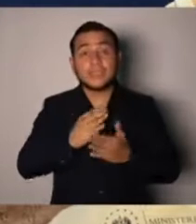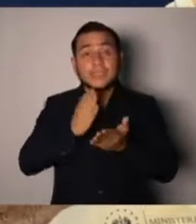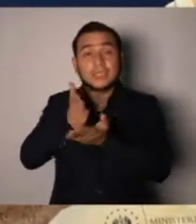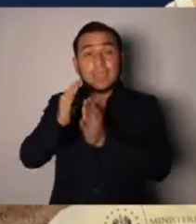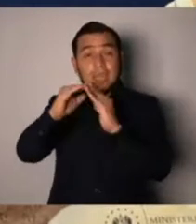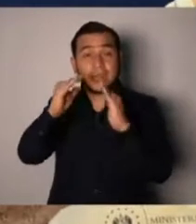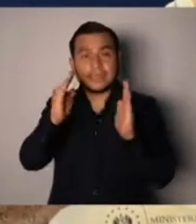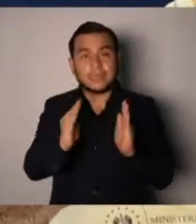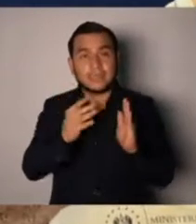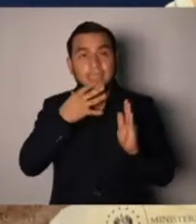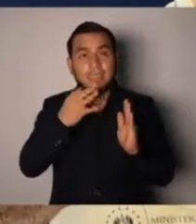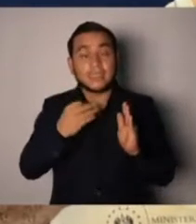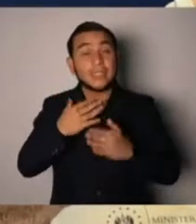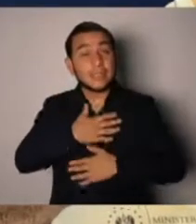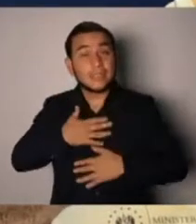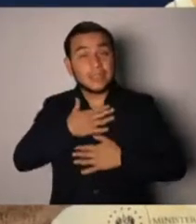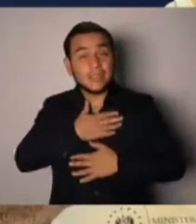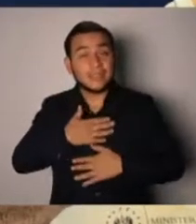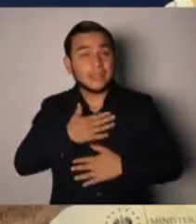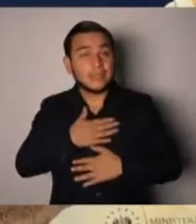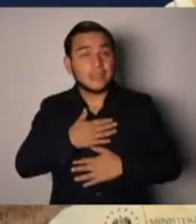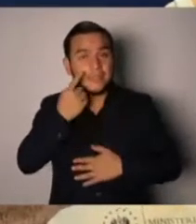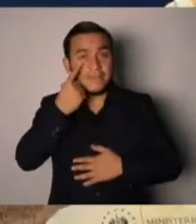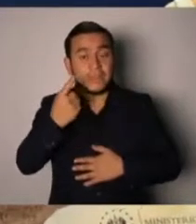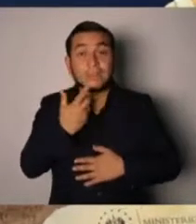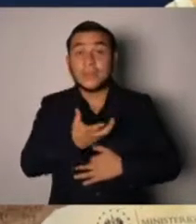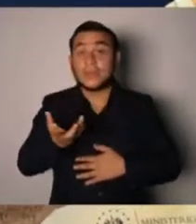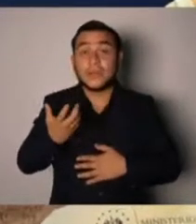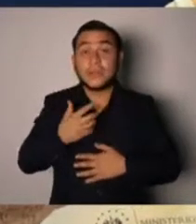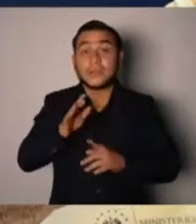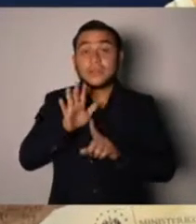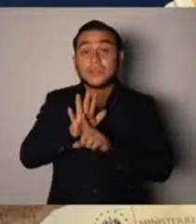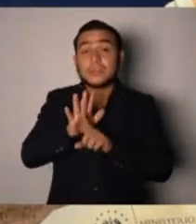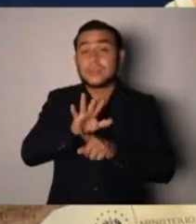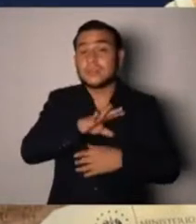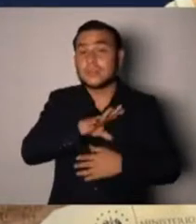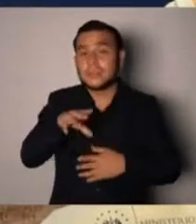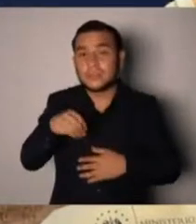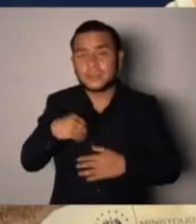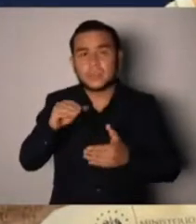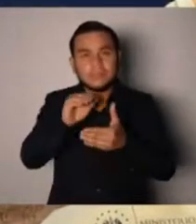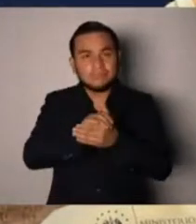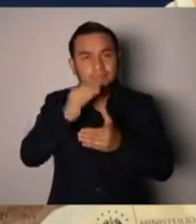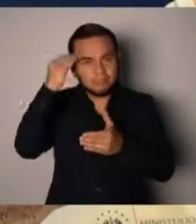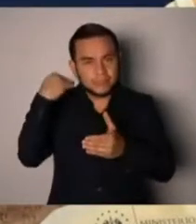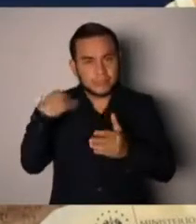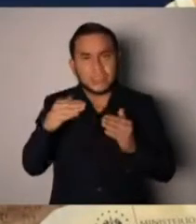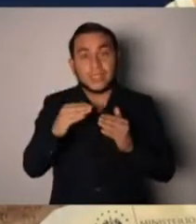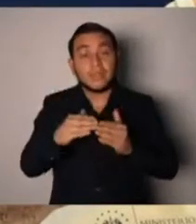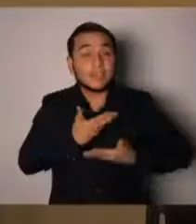donde lo disfrute y lo tenga de recuerdo con su esposa gabriela en por supuesto